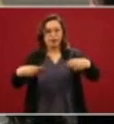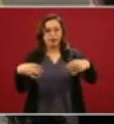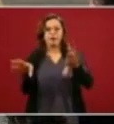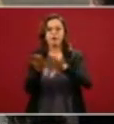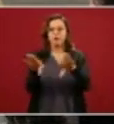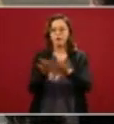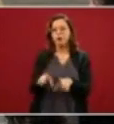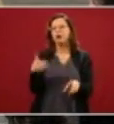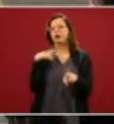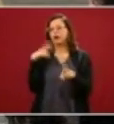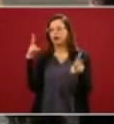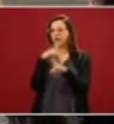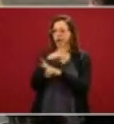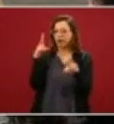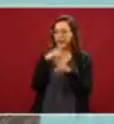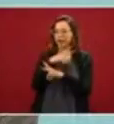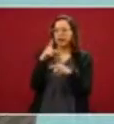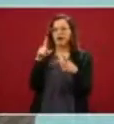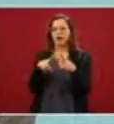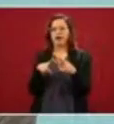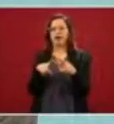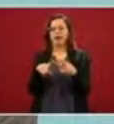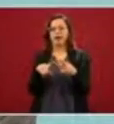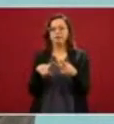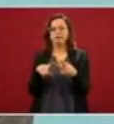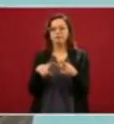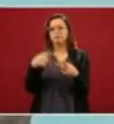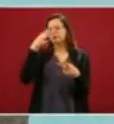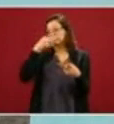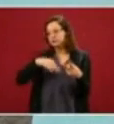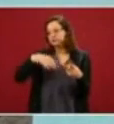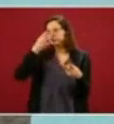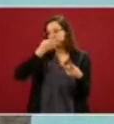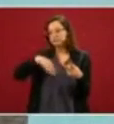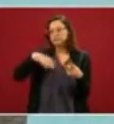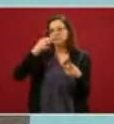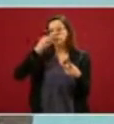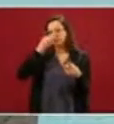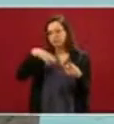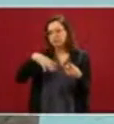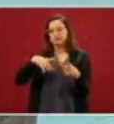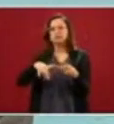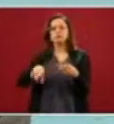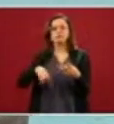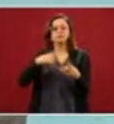gotas de saliva, por aerosoles de secreciones de líquidos que están en la nariz, en la